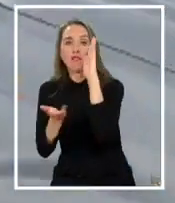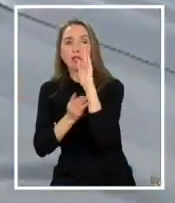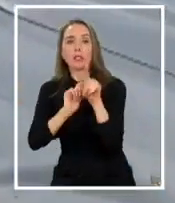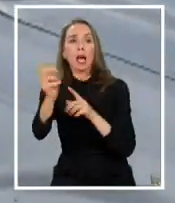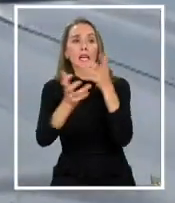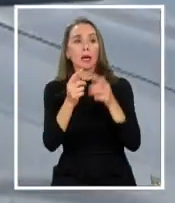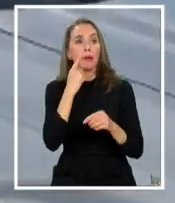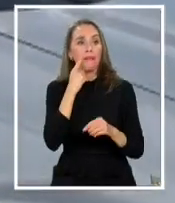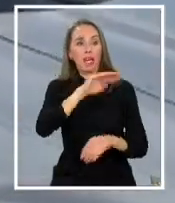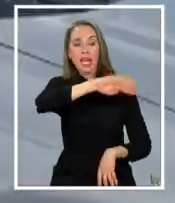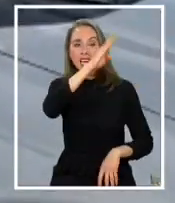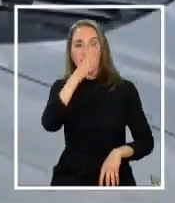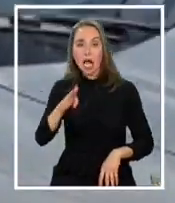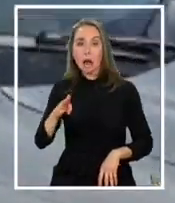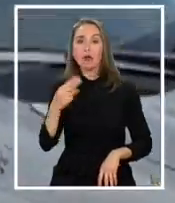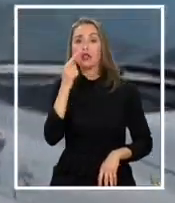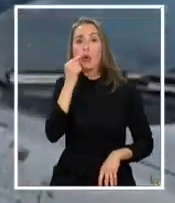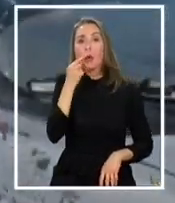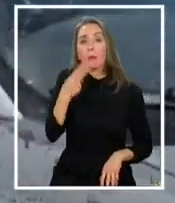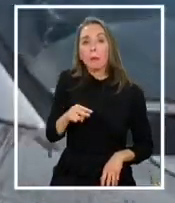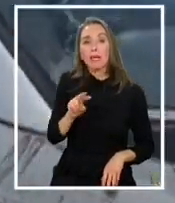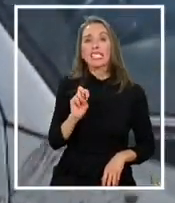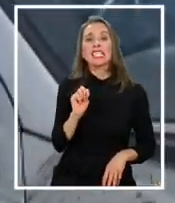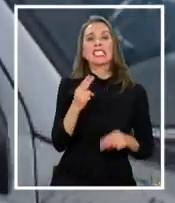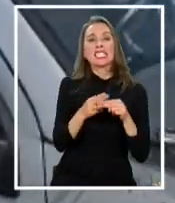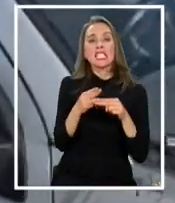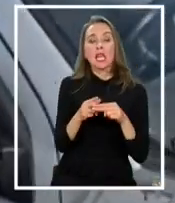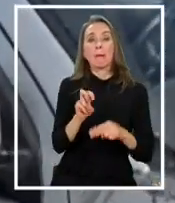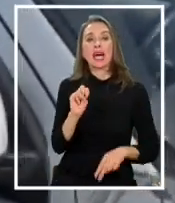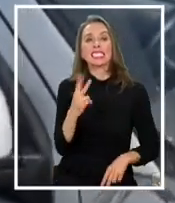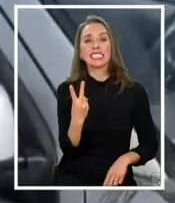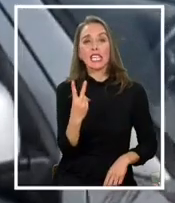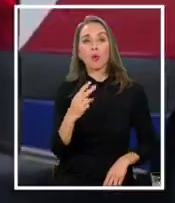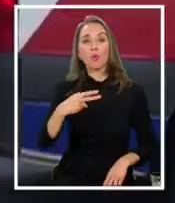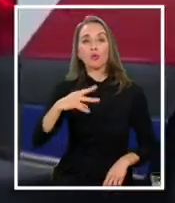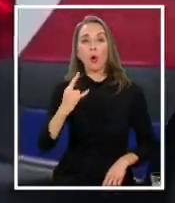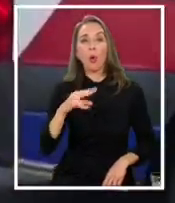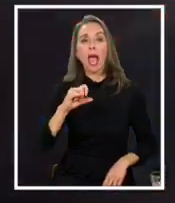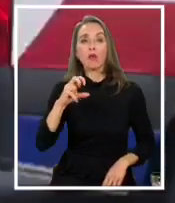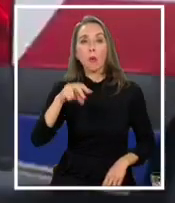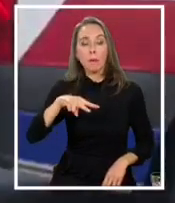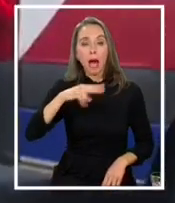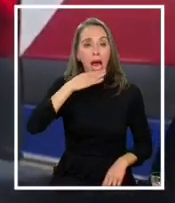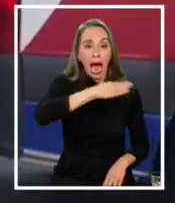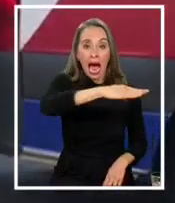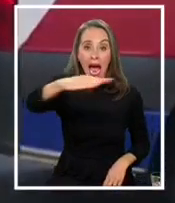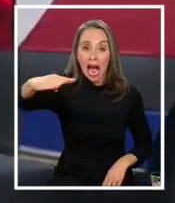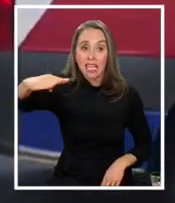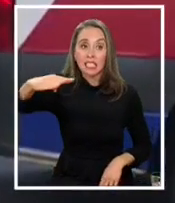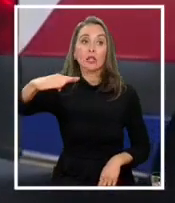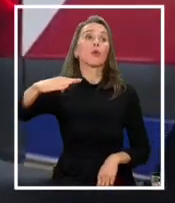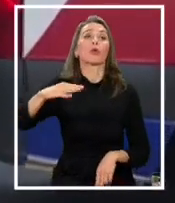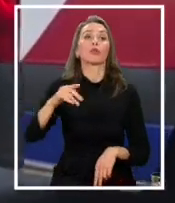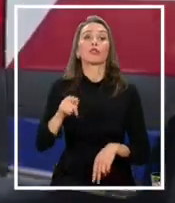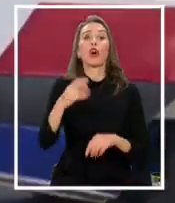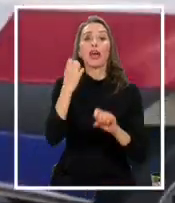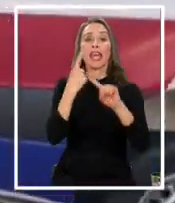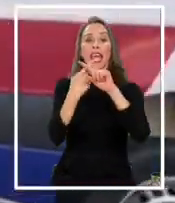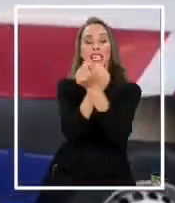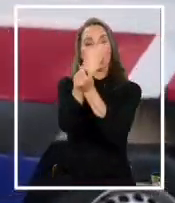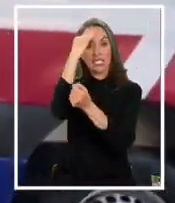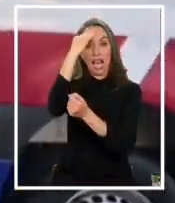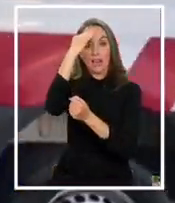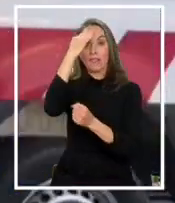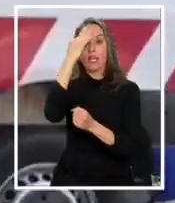Así quedó la camioneta de Segundo Güenumán, agricultor y ex carabinero, quien a tiros defendió su parcela en Vegas de